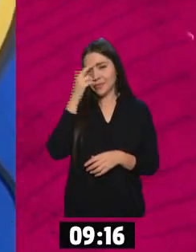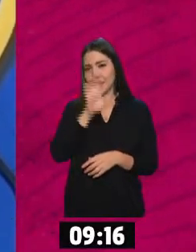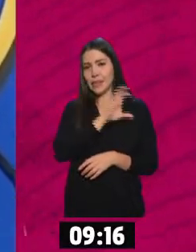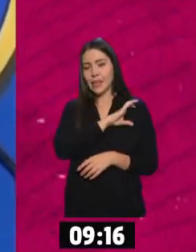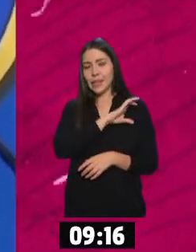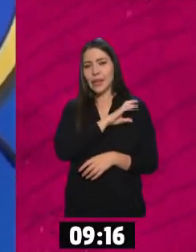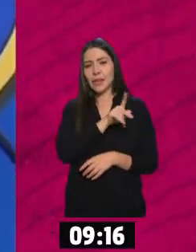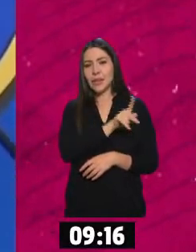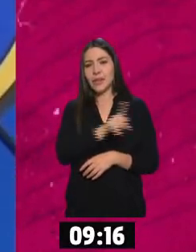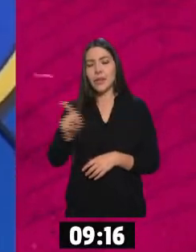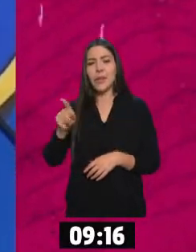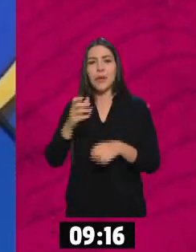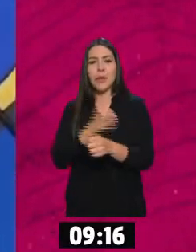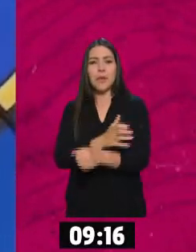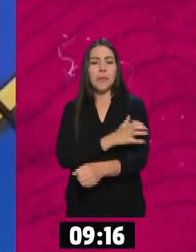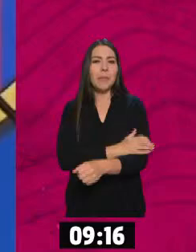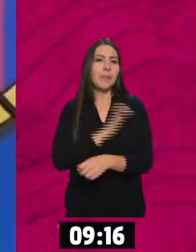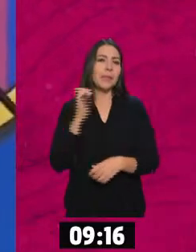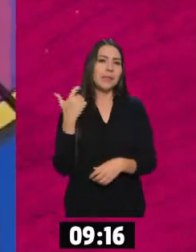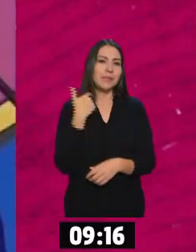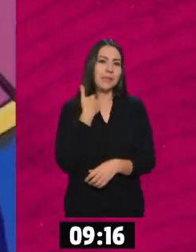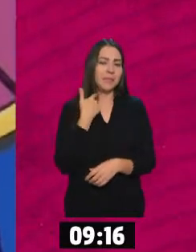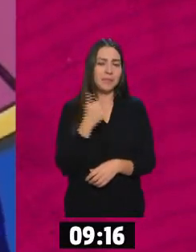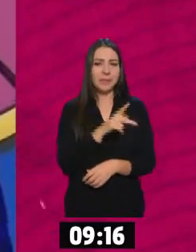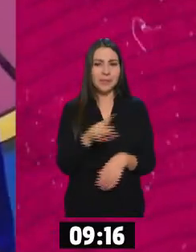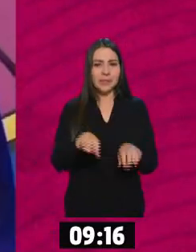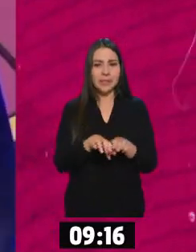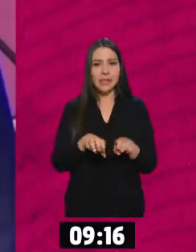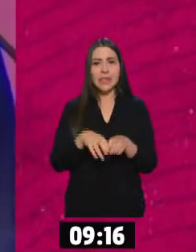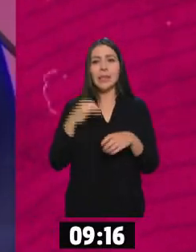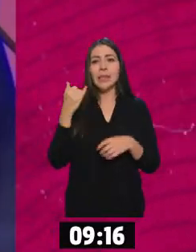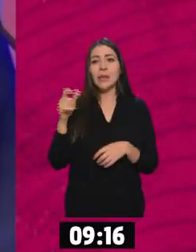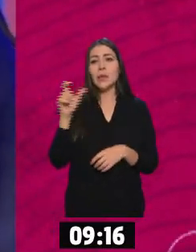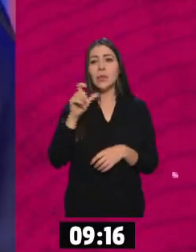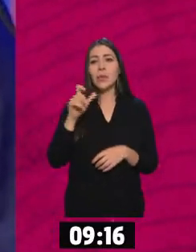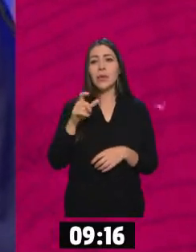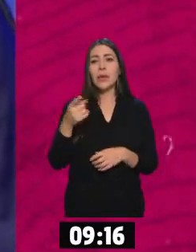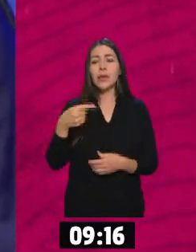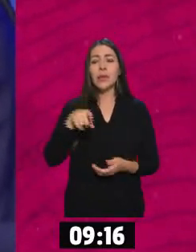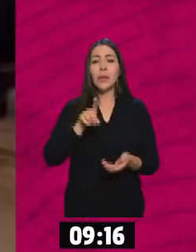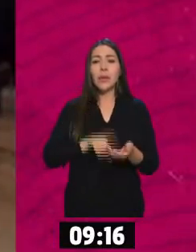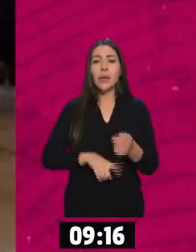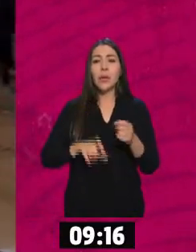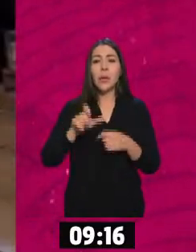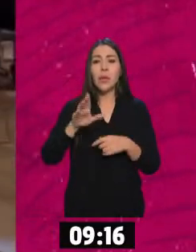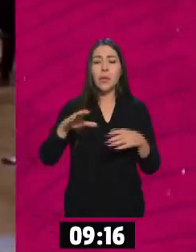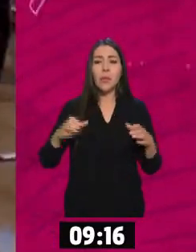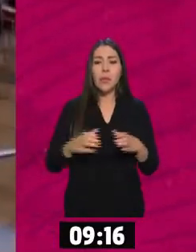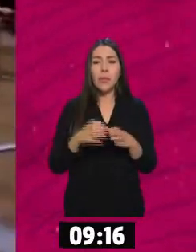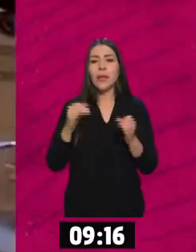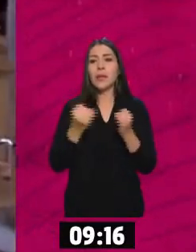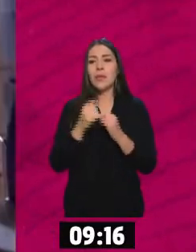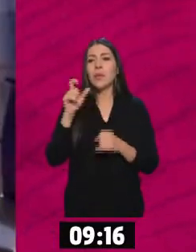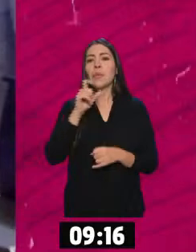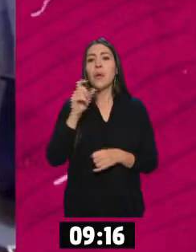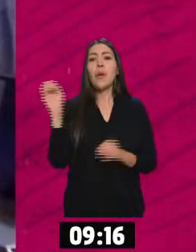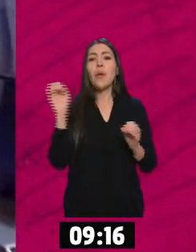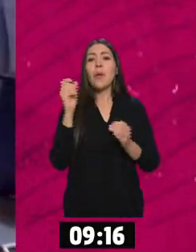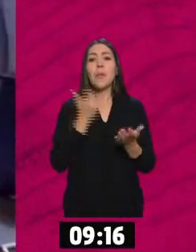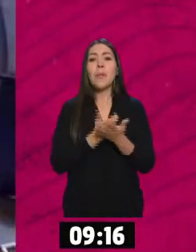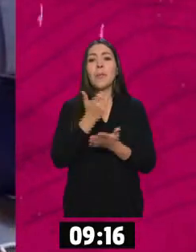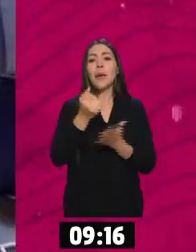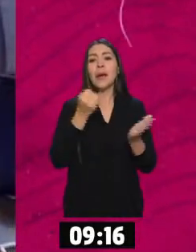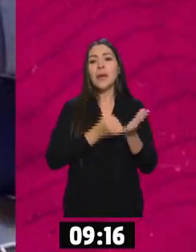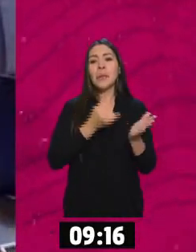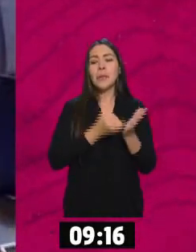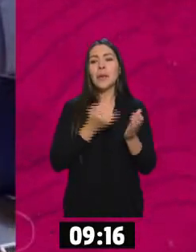sus excompañeros y todo lo que vivió durante su estancia en el club, hasta cuando lo persiguieron por no pagar Sí, impuestos. cuando lo persiguieron. Mire, Ajá. y